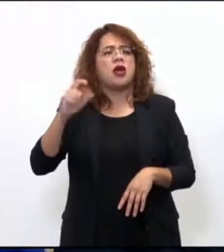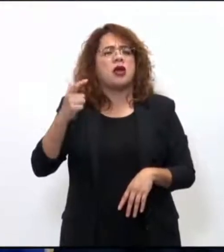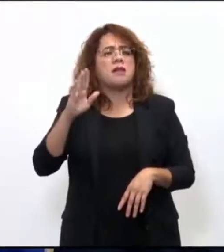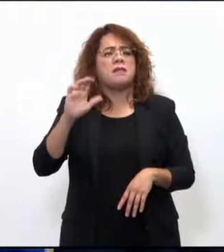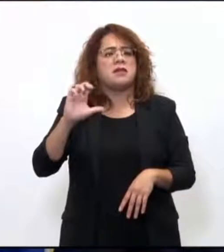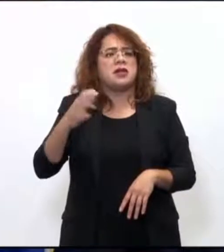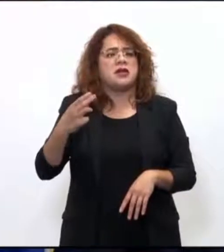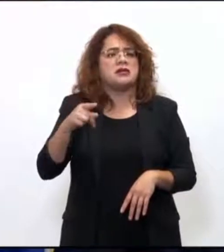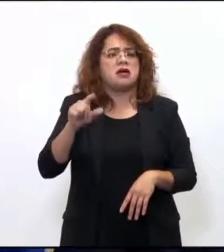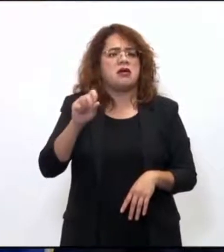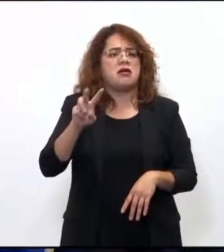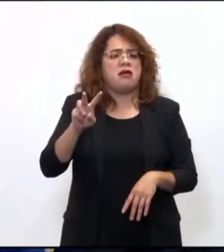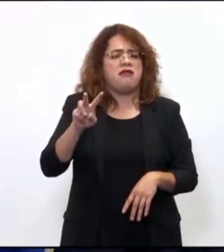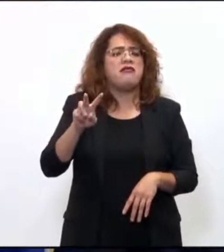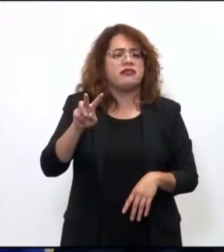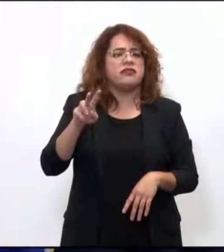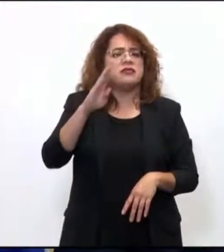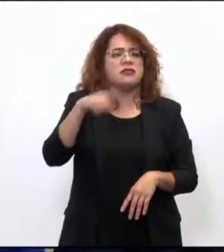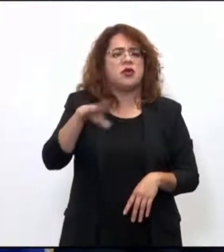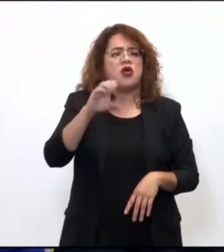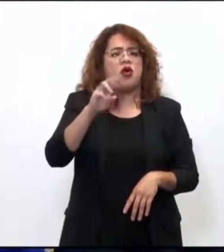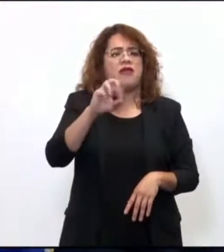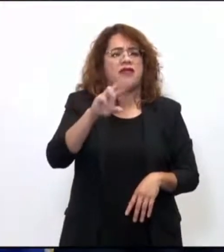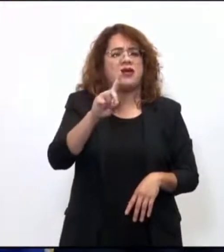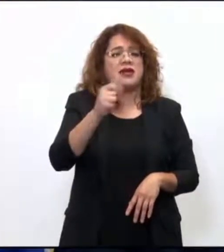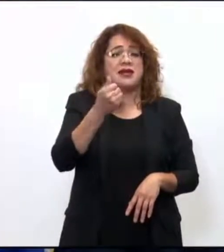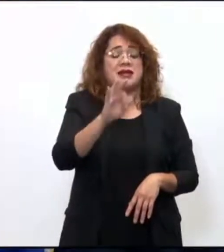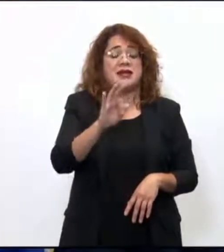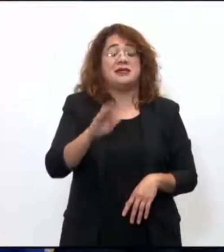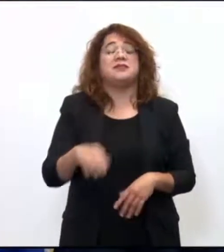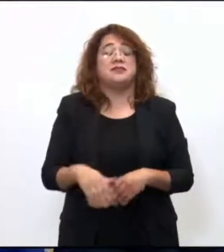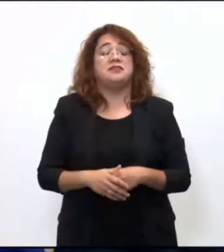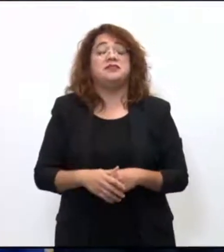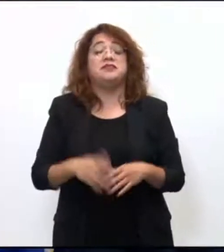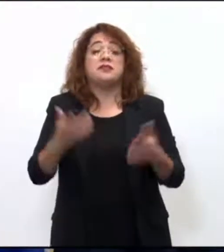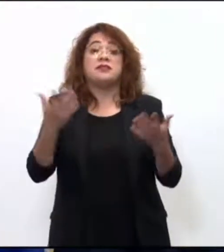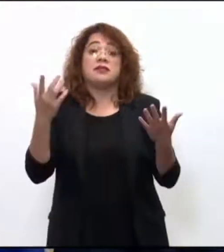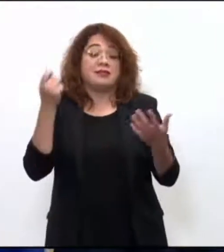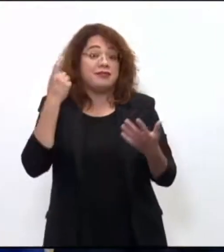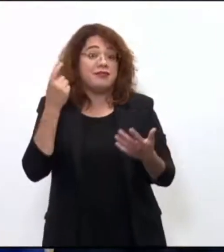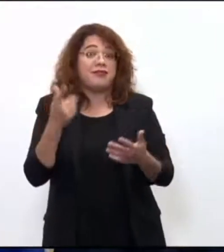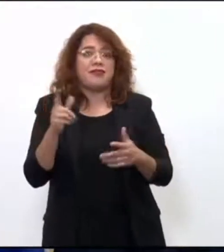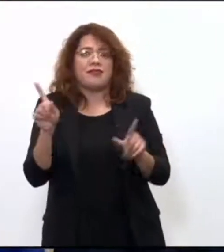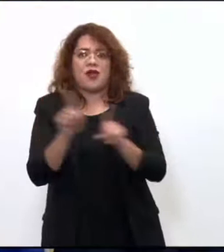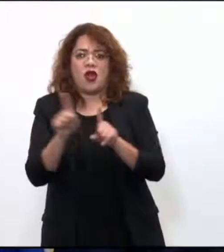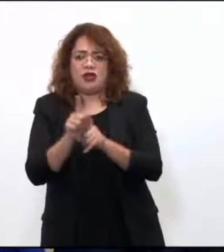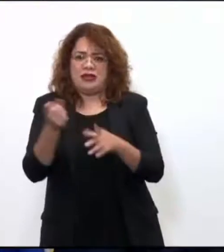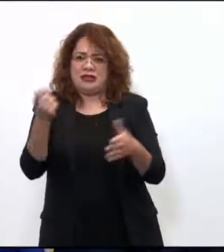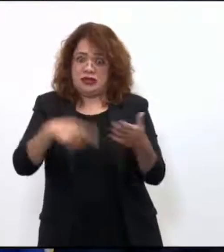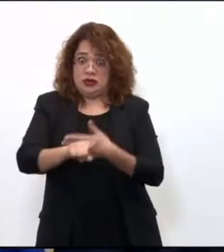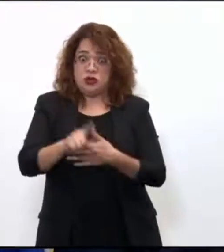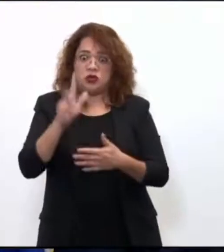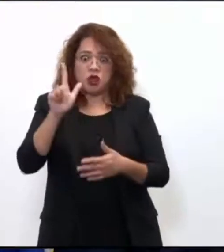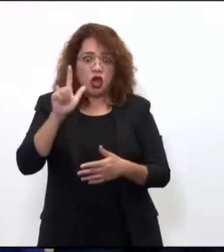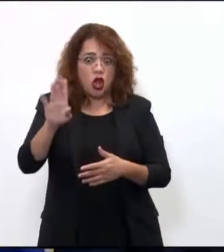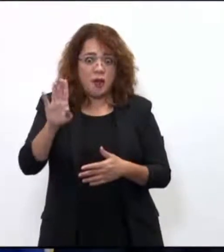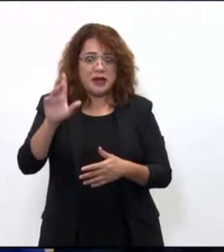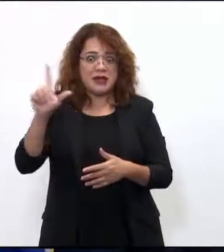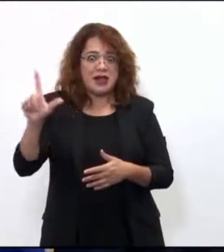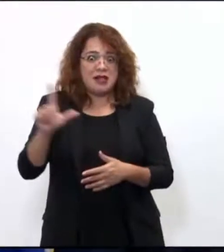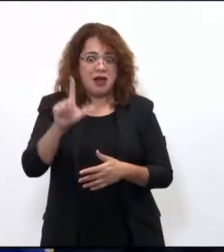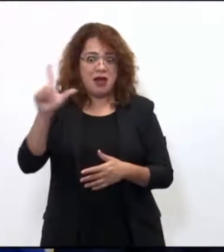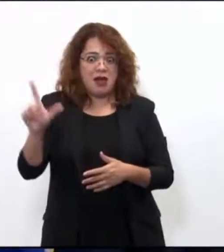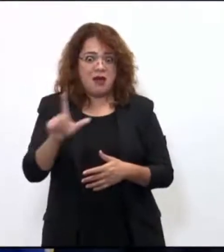Esta semana también anunciamos que la Biblioteca Pública de Long Beach reabrirá 4 ubicaciones con